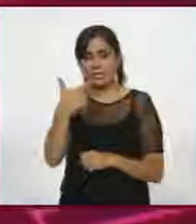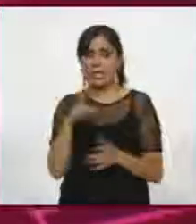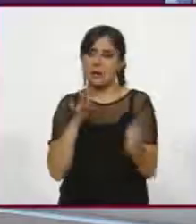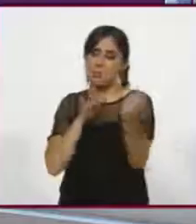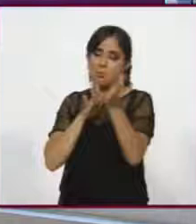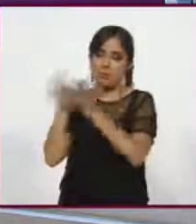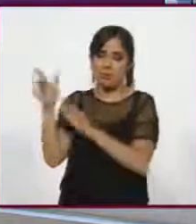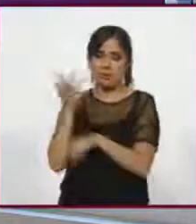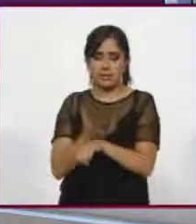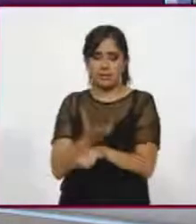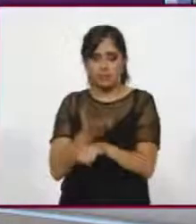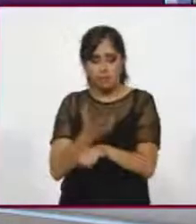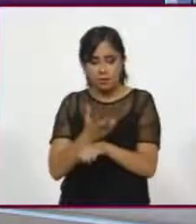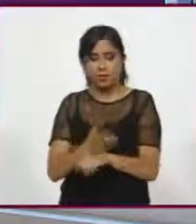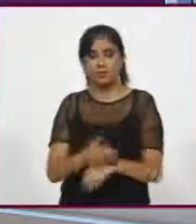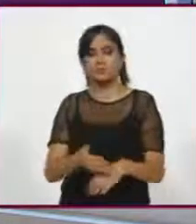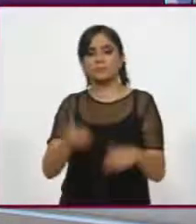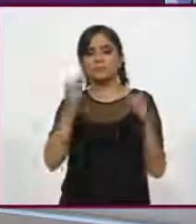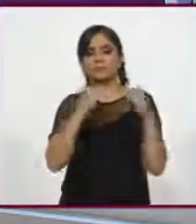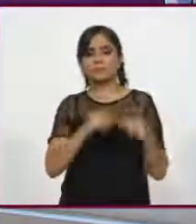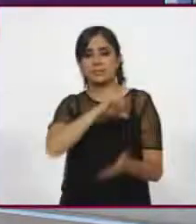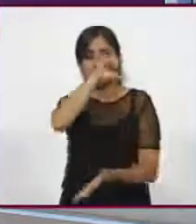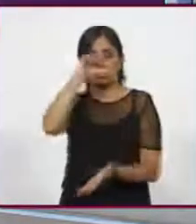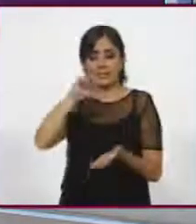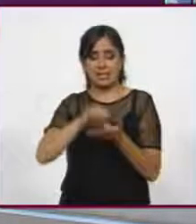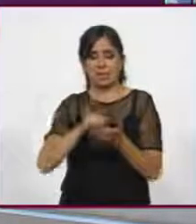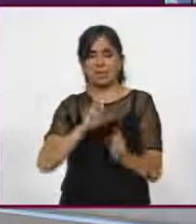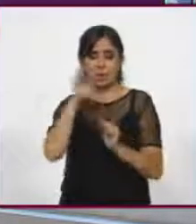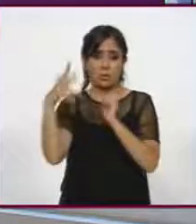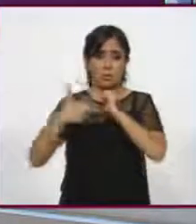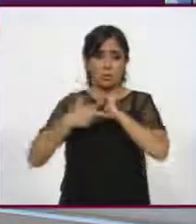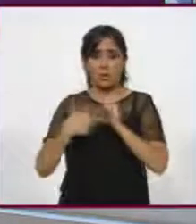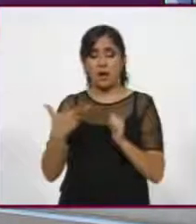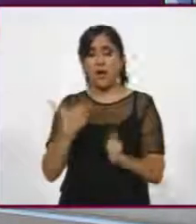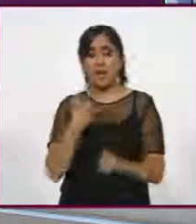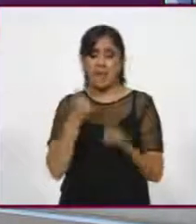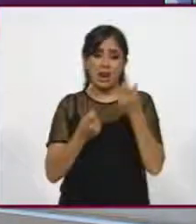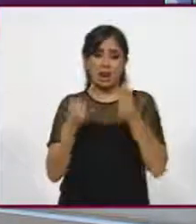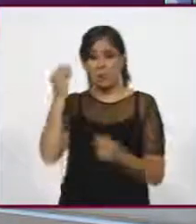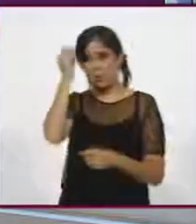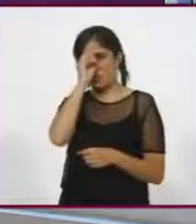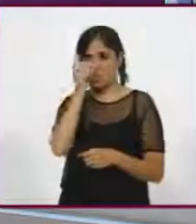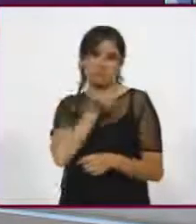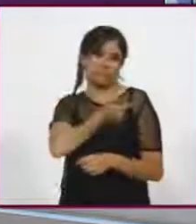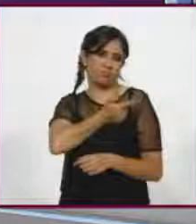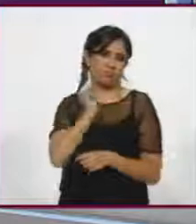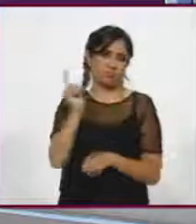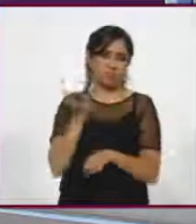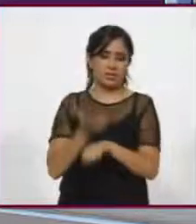67%, pero si ves, en el centro de Europa hay opiniones muy críticas, y por